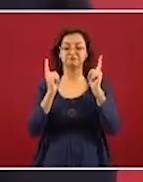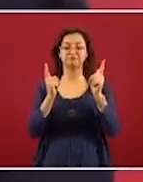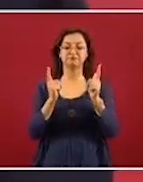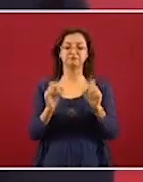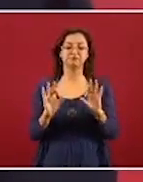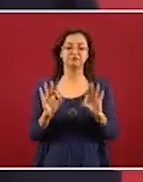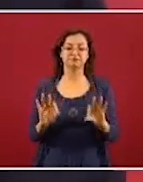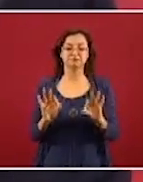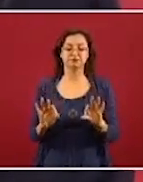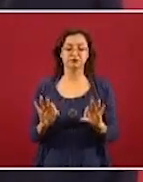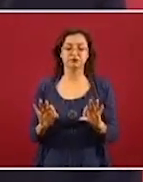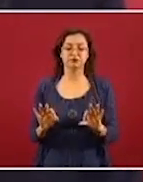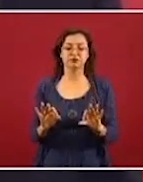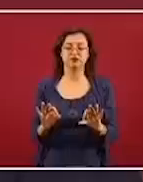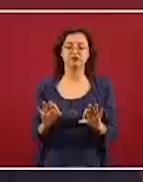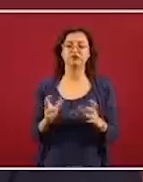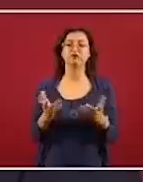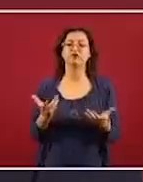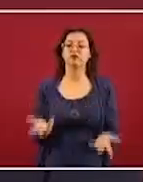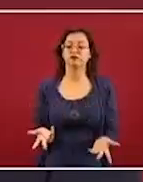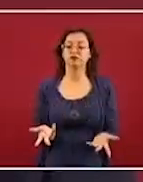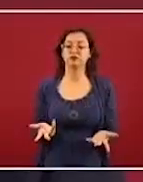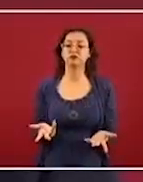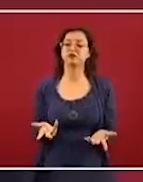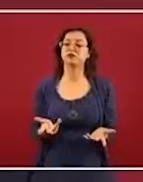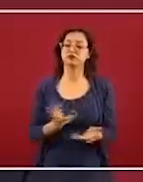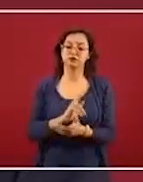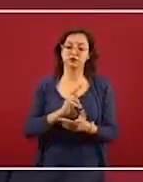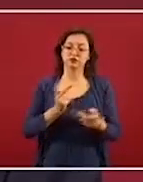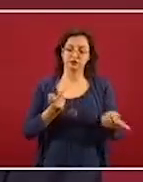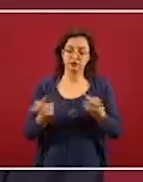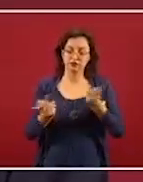estemos bien, y el plan de